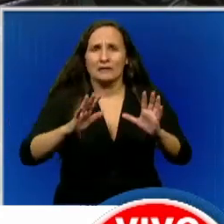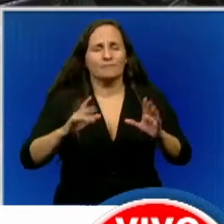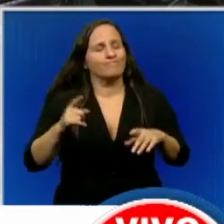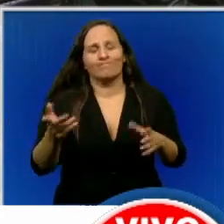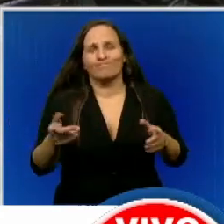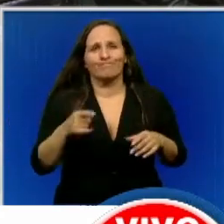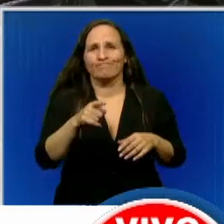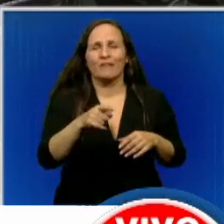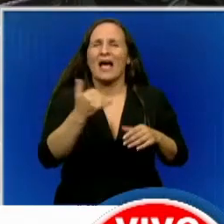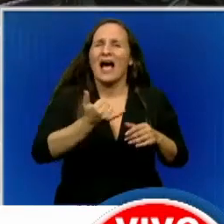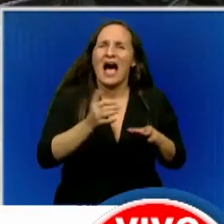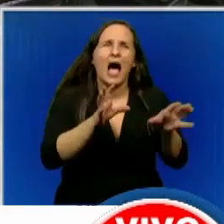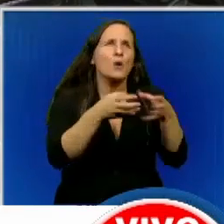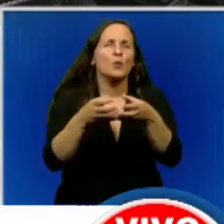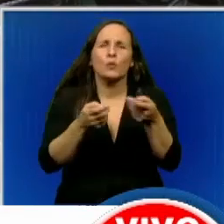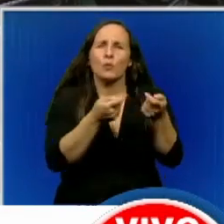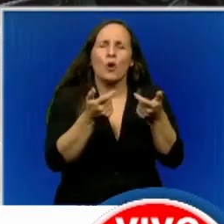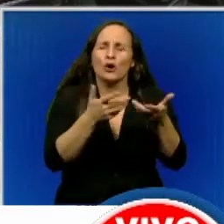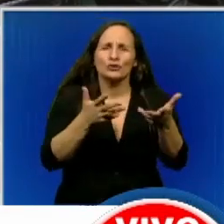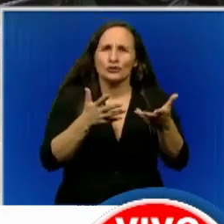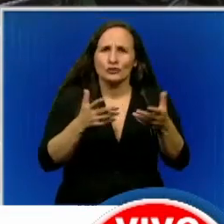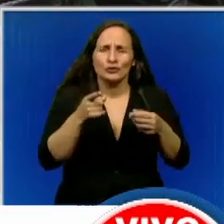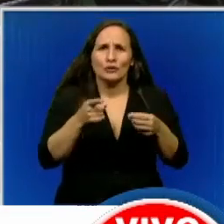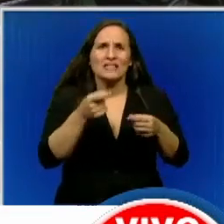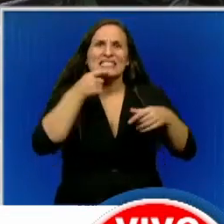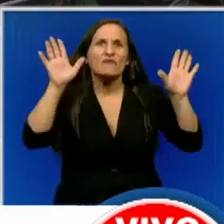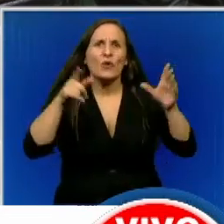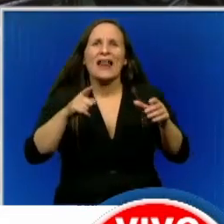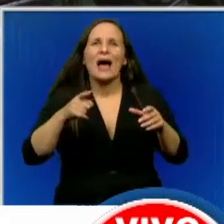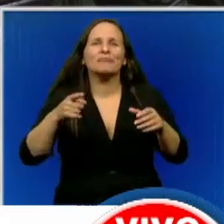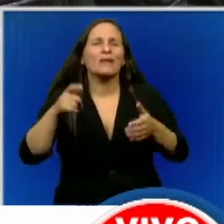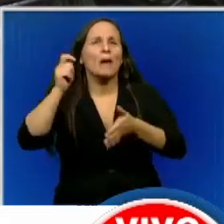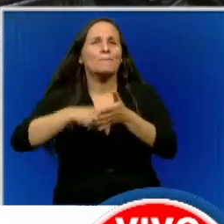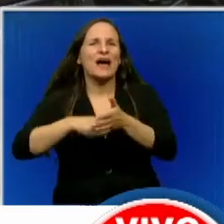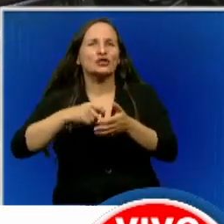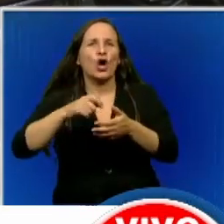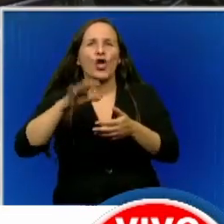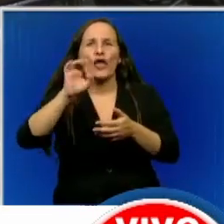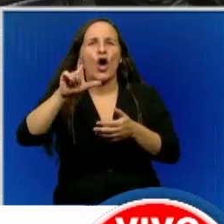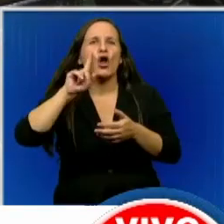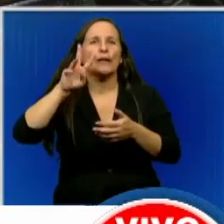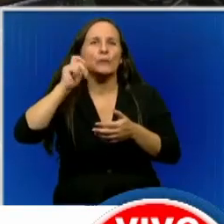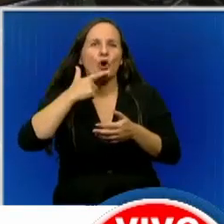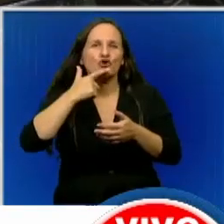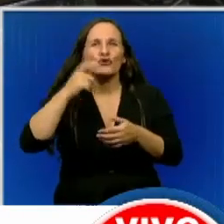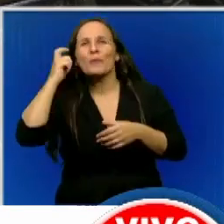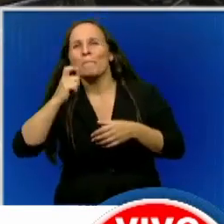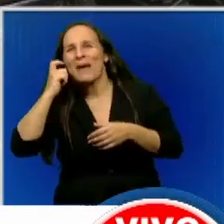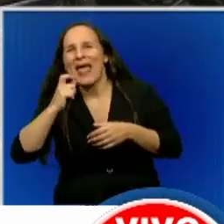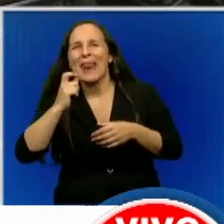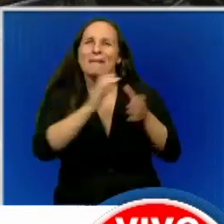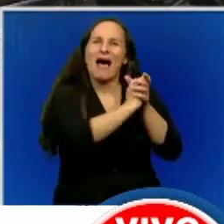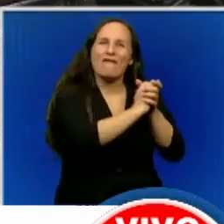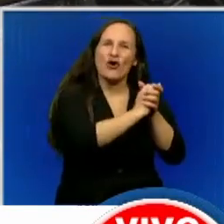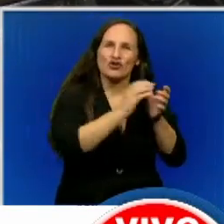las minorías intensas. ¿Qué hubiese pasado si no hubiésemos tenido el Pacto de Olivos? Menem Alfonsín creó una institucionalidad que todavía nosotros